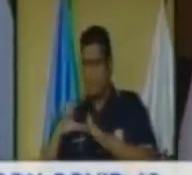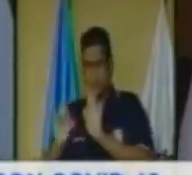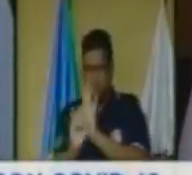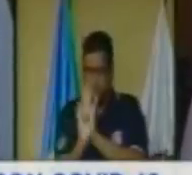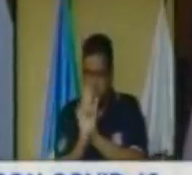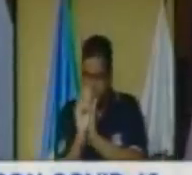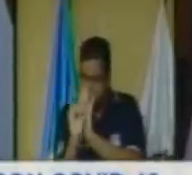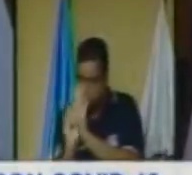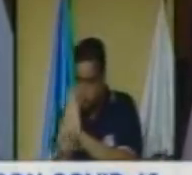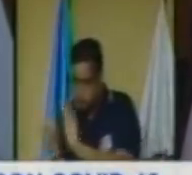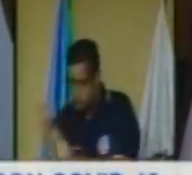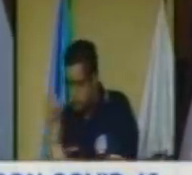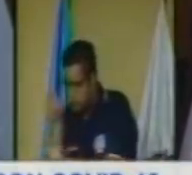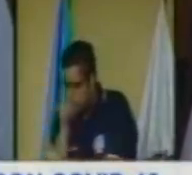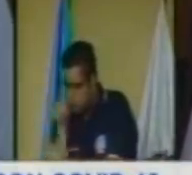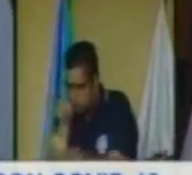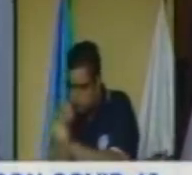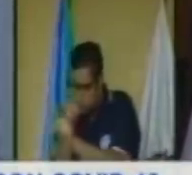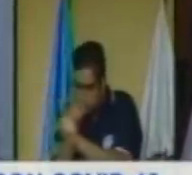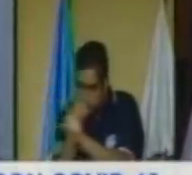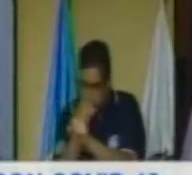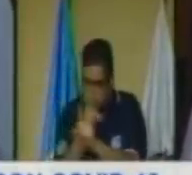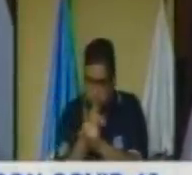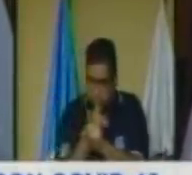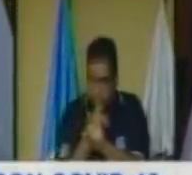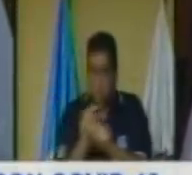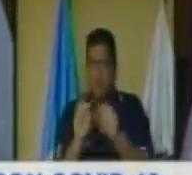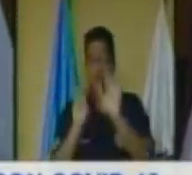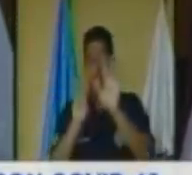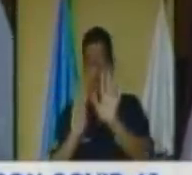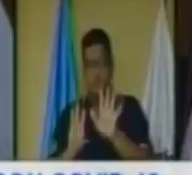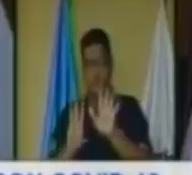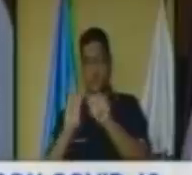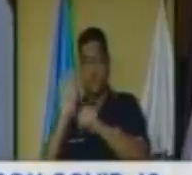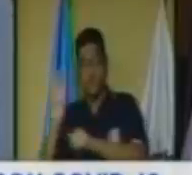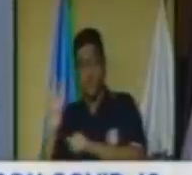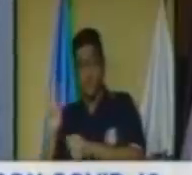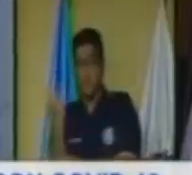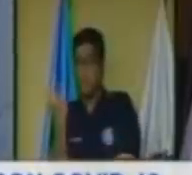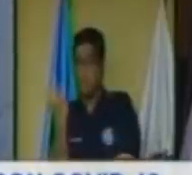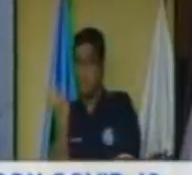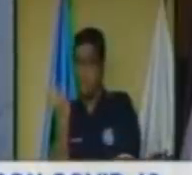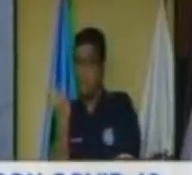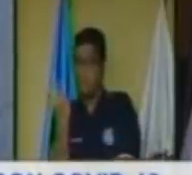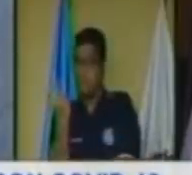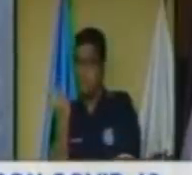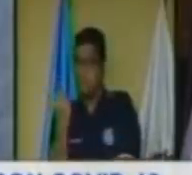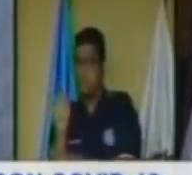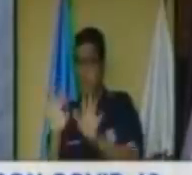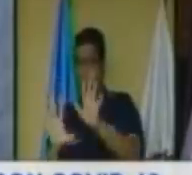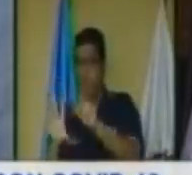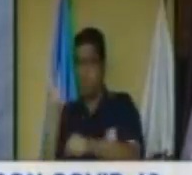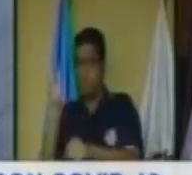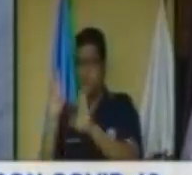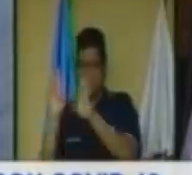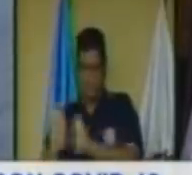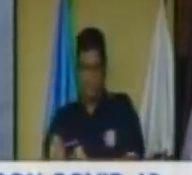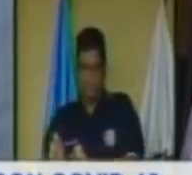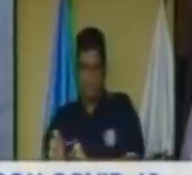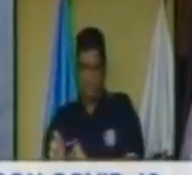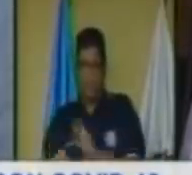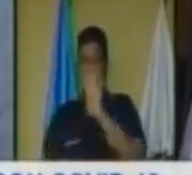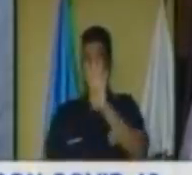identificados y ubicados 84 de ellos, pendiente 12, de los cuales 4 son